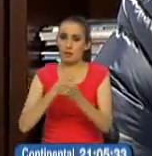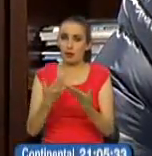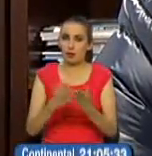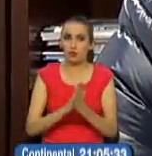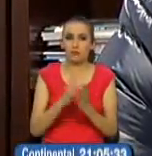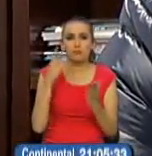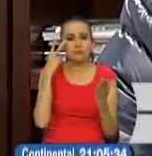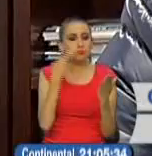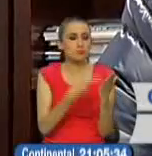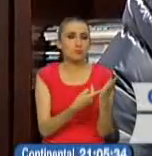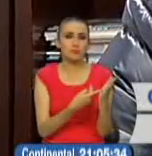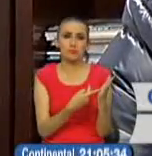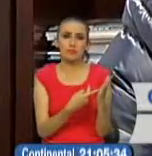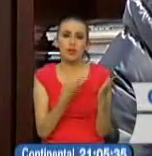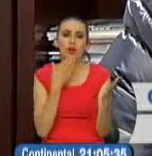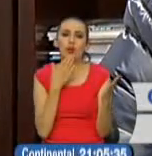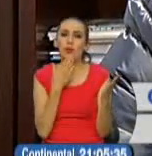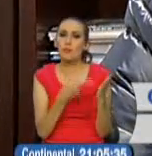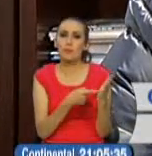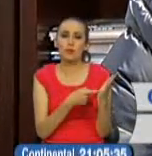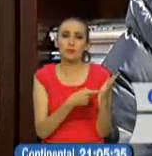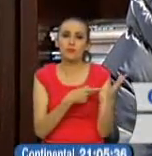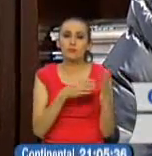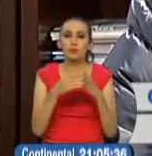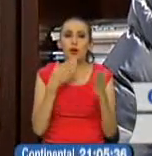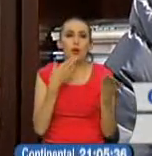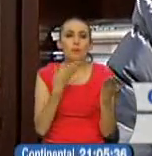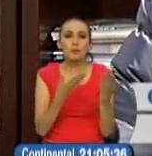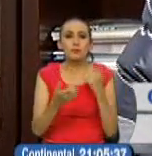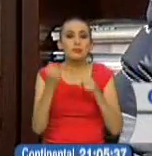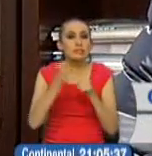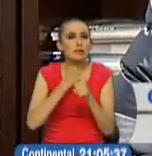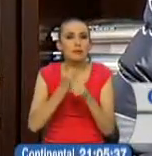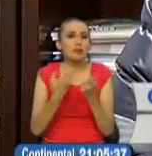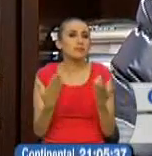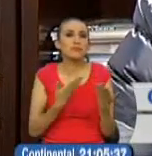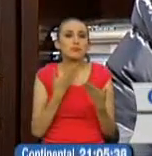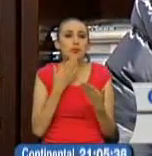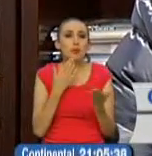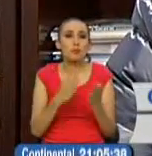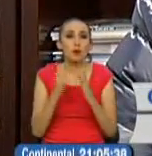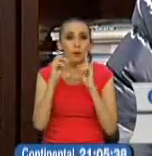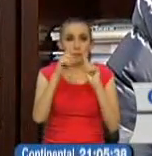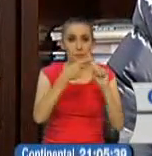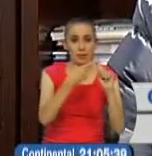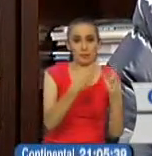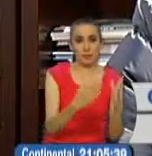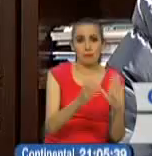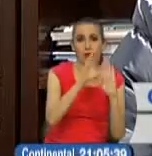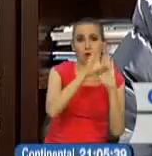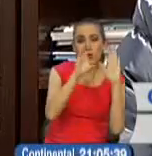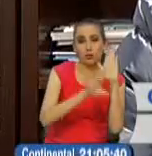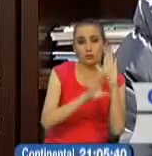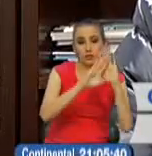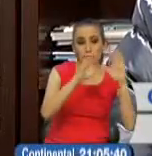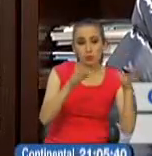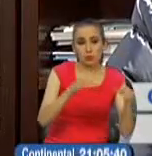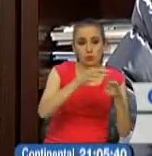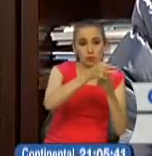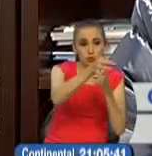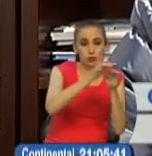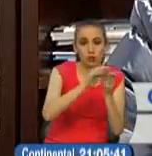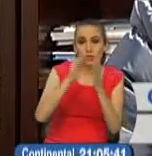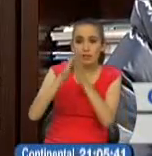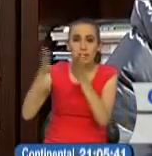sobre cómo se van a dinamizar las mesas de diálogo en dos escenarios, ¿no? Lo uno son la constitución de mesas sectoriales y